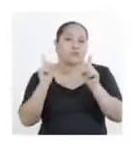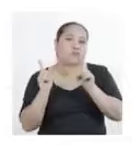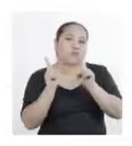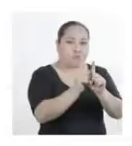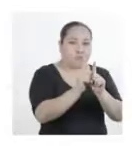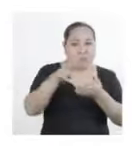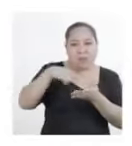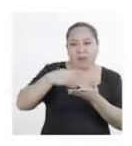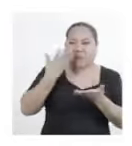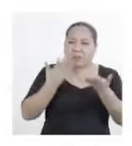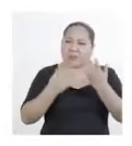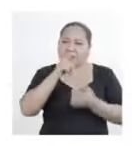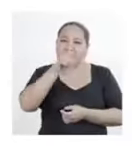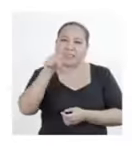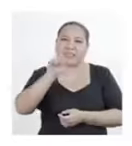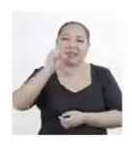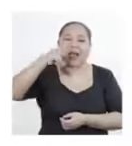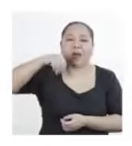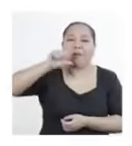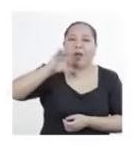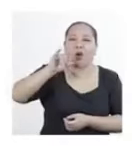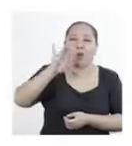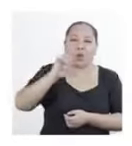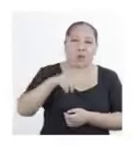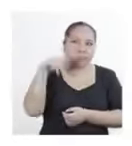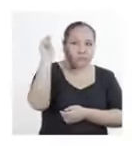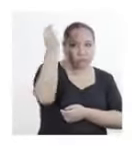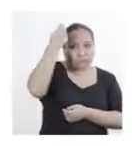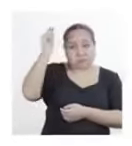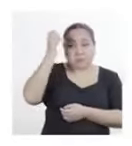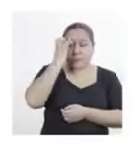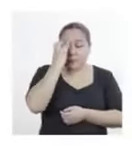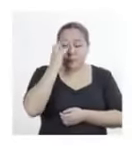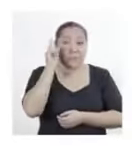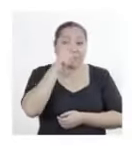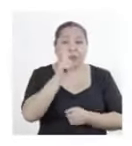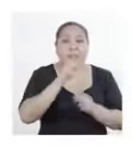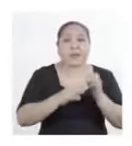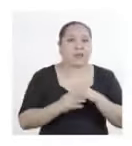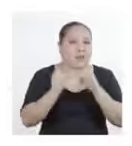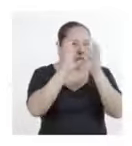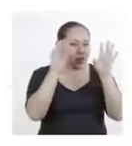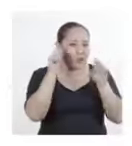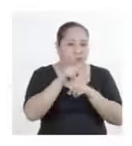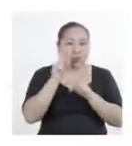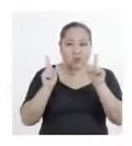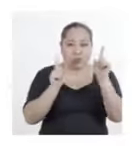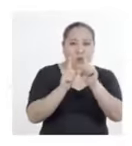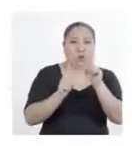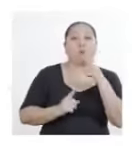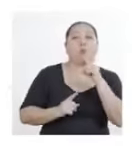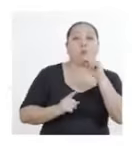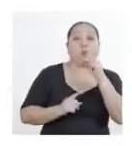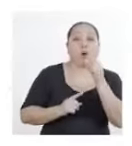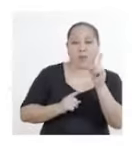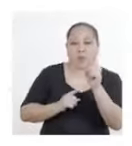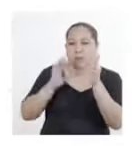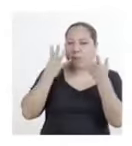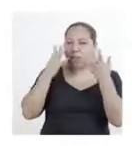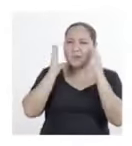probablemente una zamacueca porque los dos bailarines llevan pañuelos Y si se fijan bien, esta es una pareja donde la